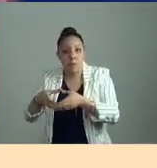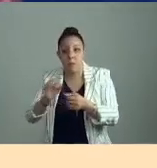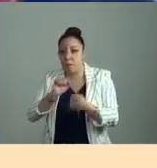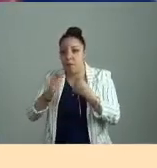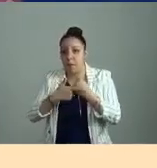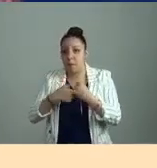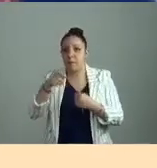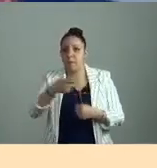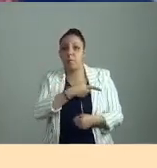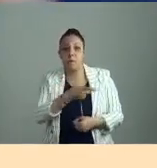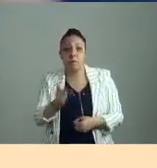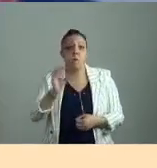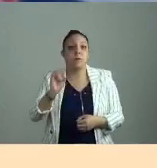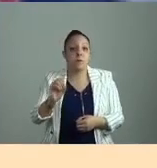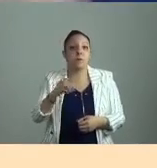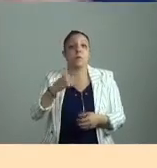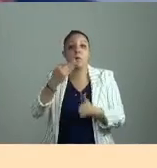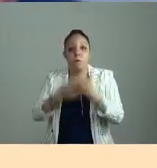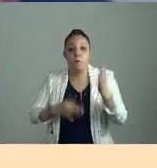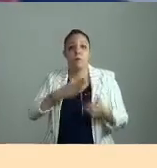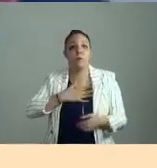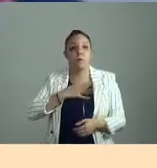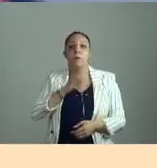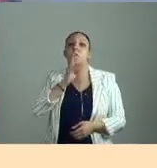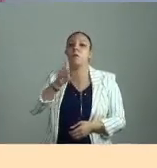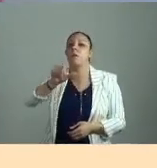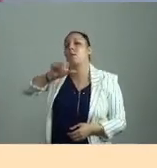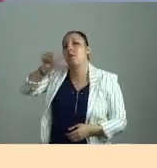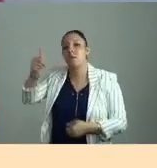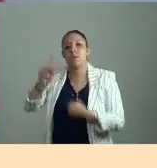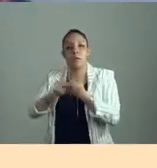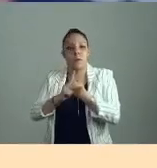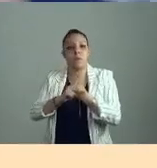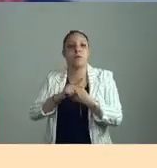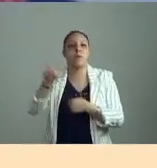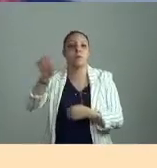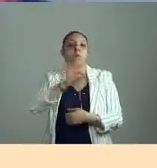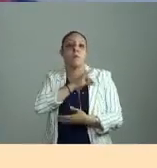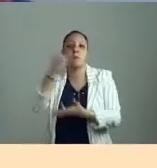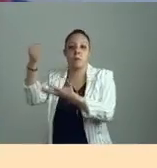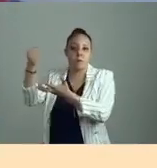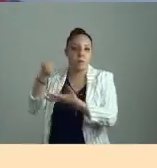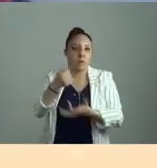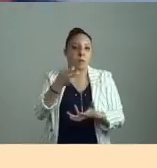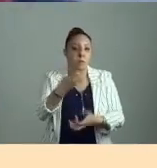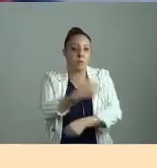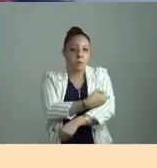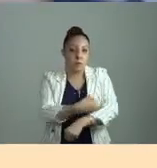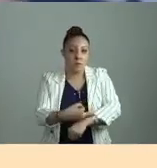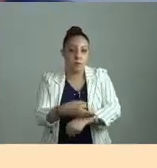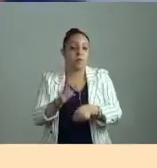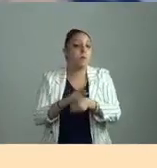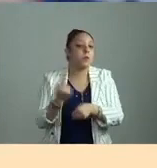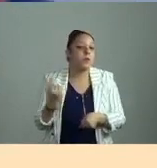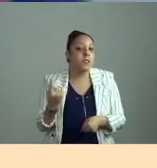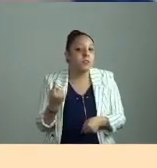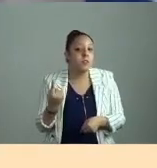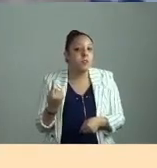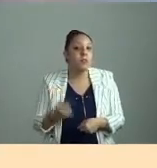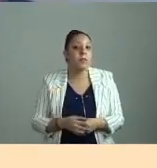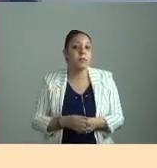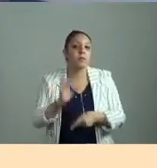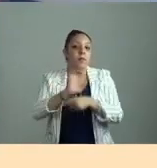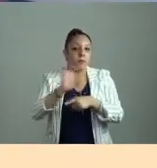miles de miles de muertos meditan y siguen moviendo porque no entonces yo creo que no se ha